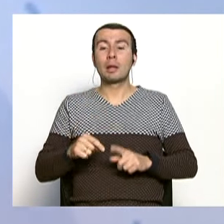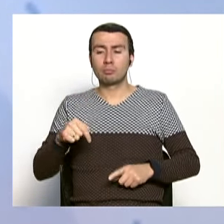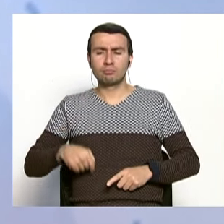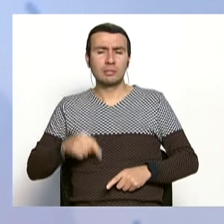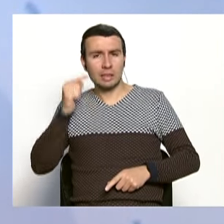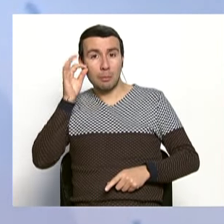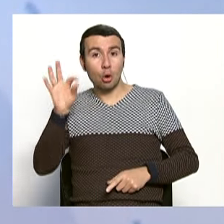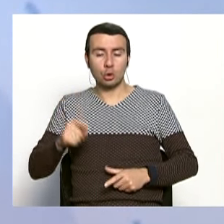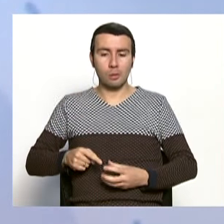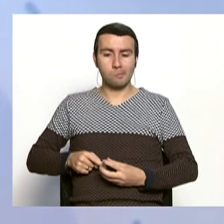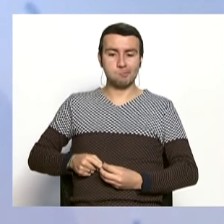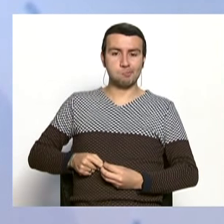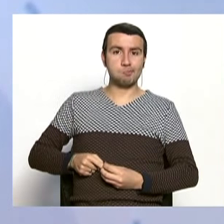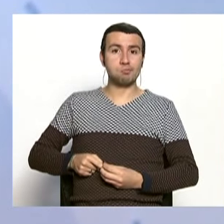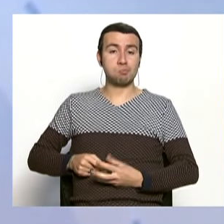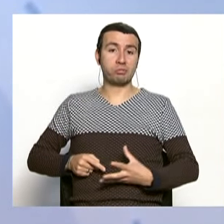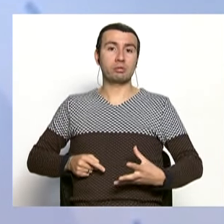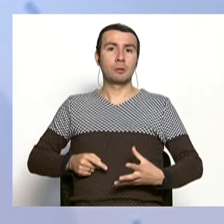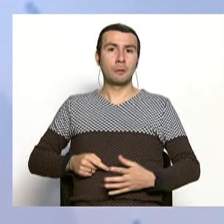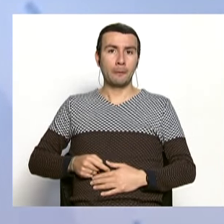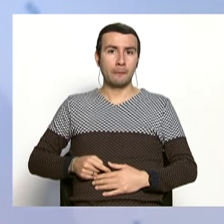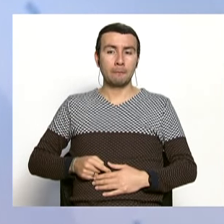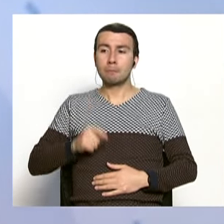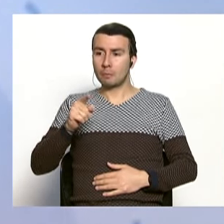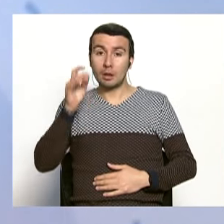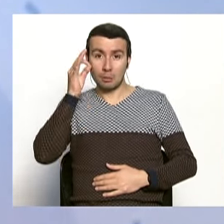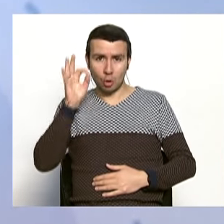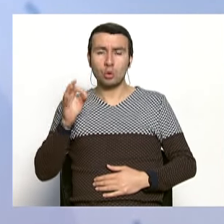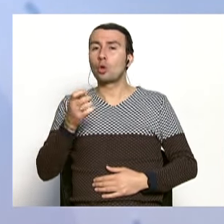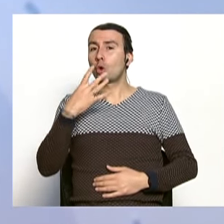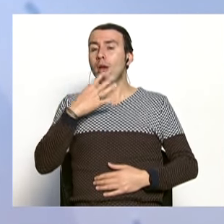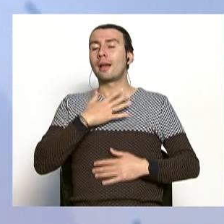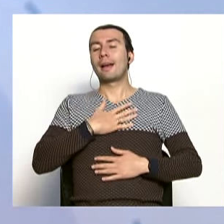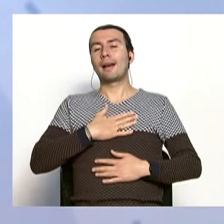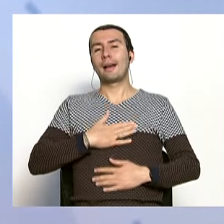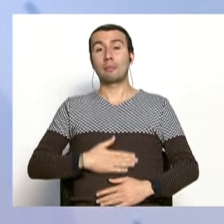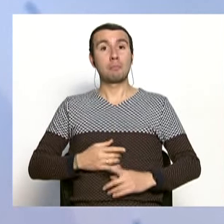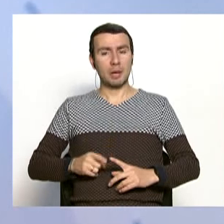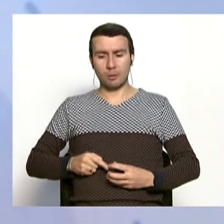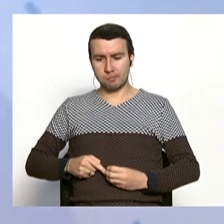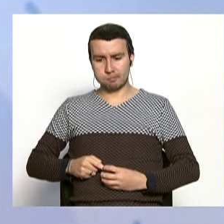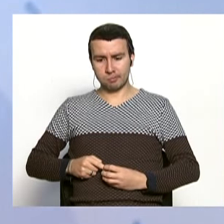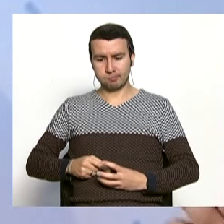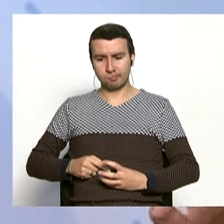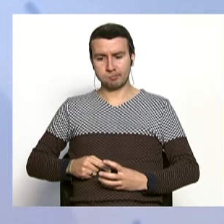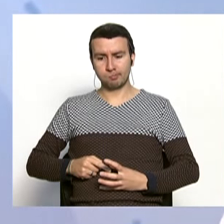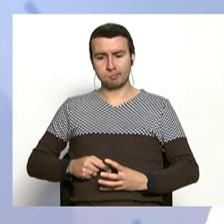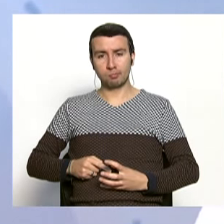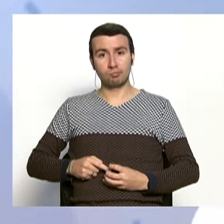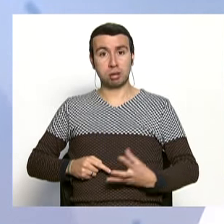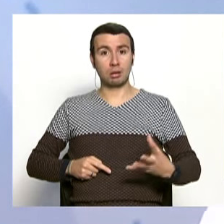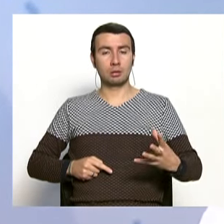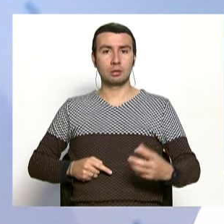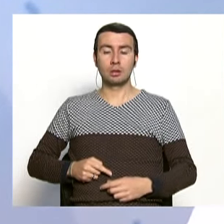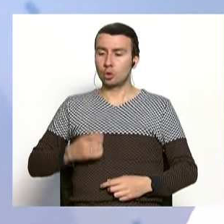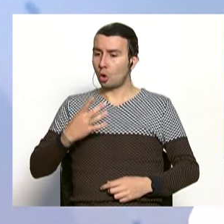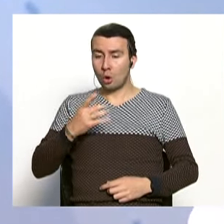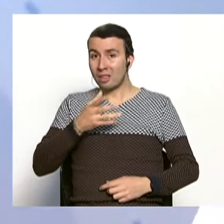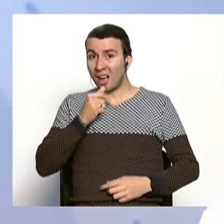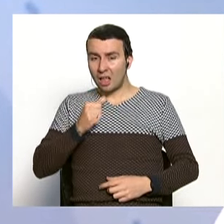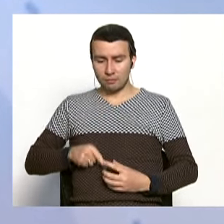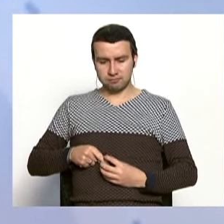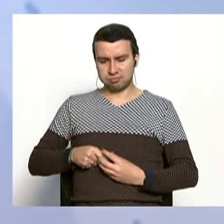apendicitis sí la pasta le quita el dolor la apendicitis sigue una apendicitis sin dolor se perfora